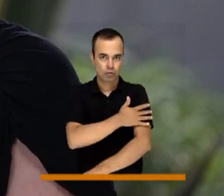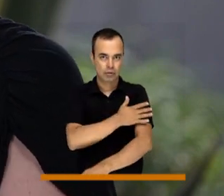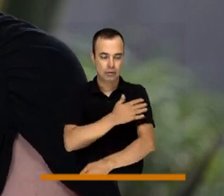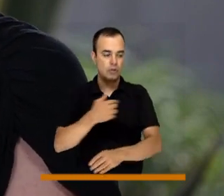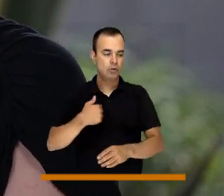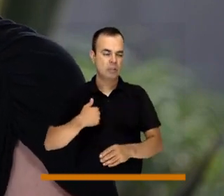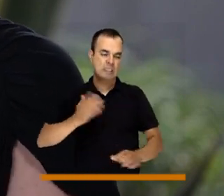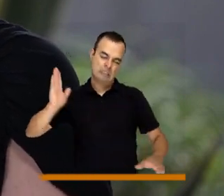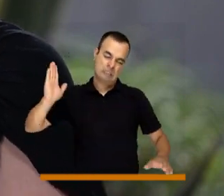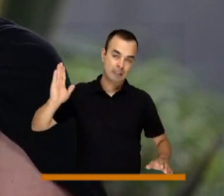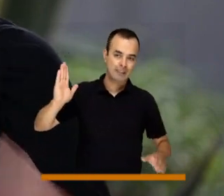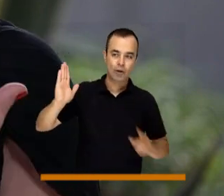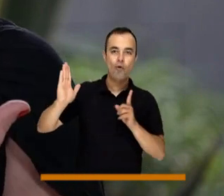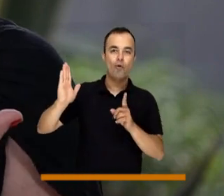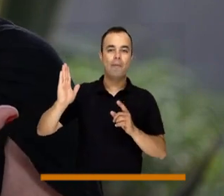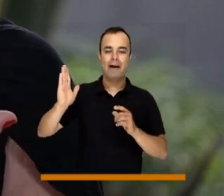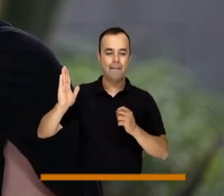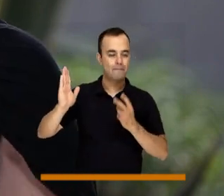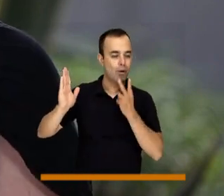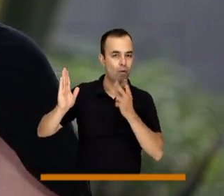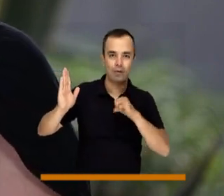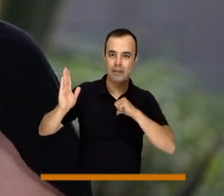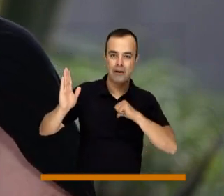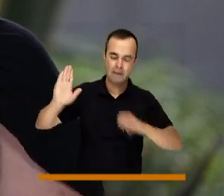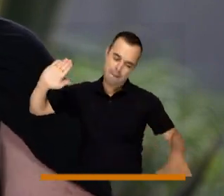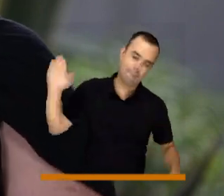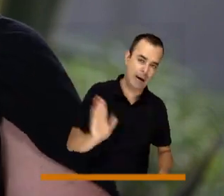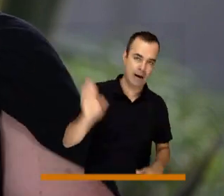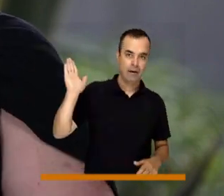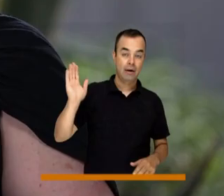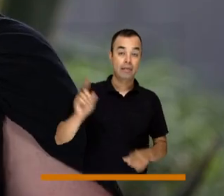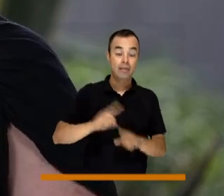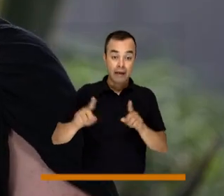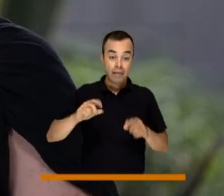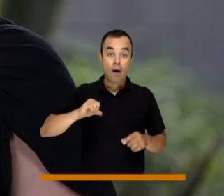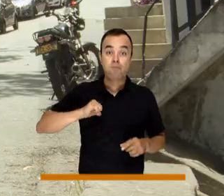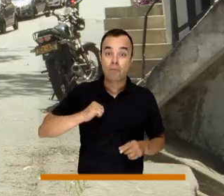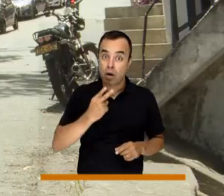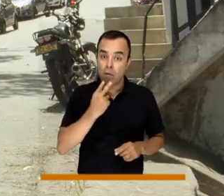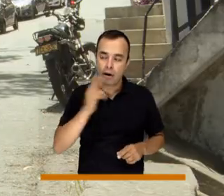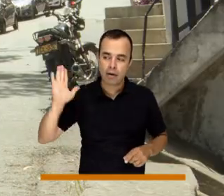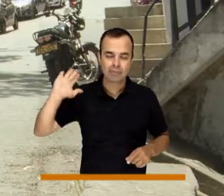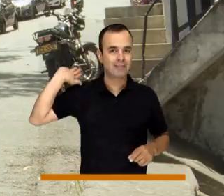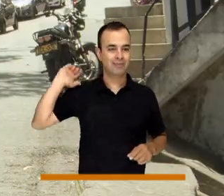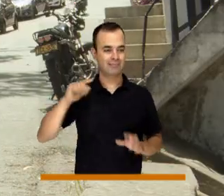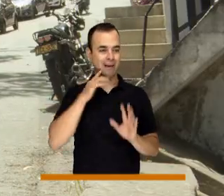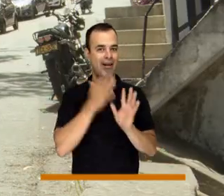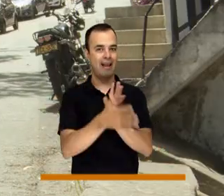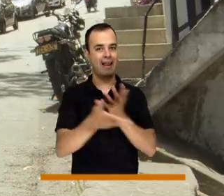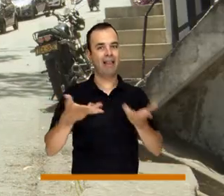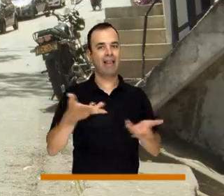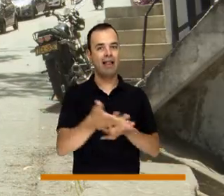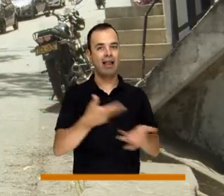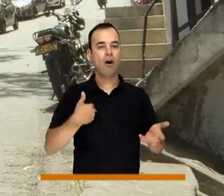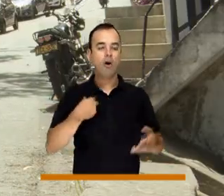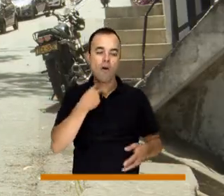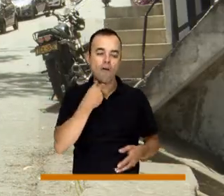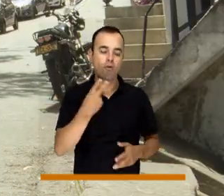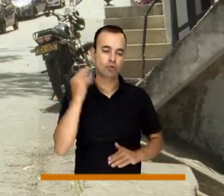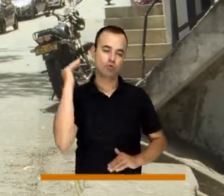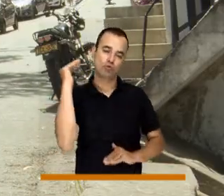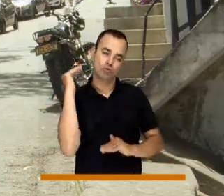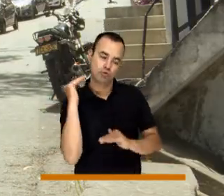que expresar eso que se nos atraganta, pues se va decantando y no alzamos la mano,